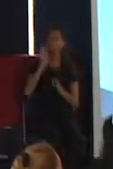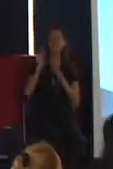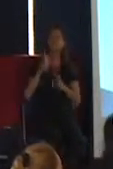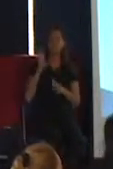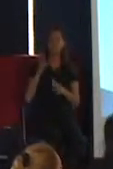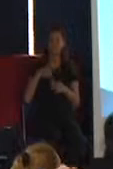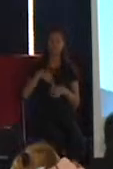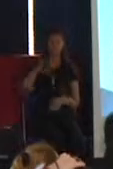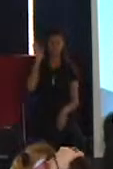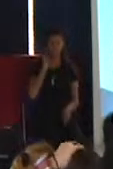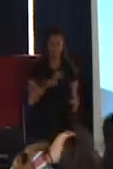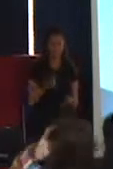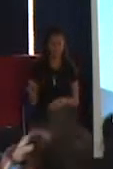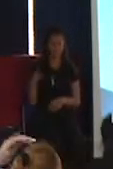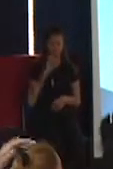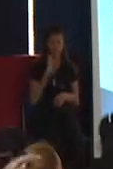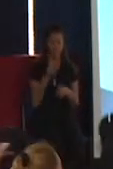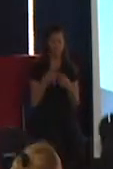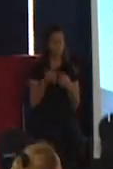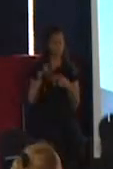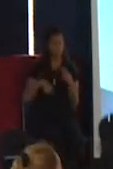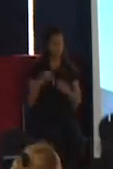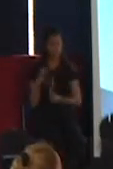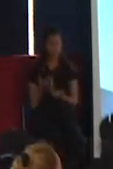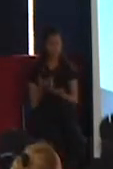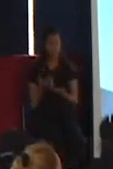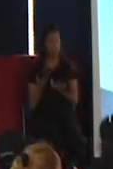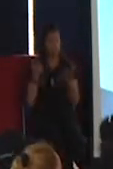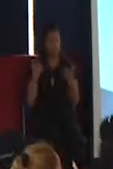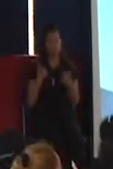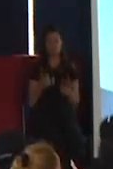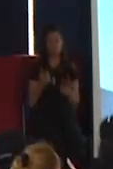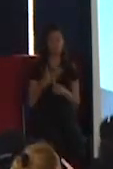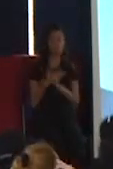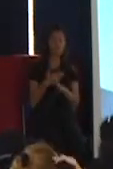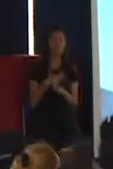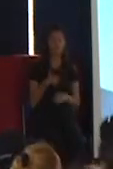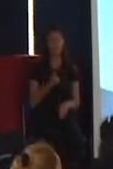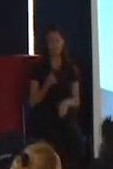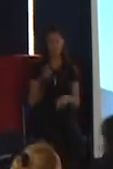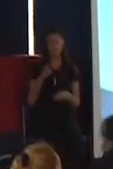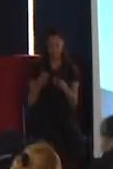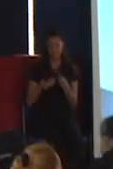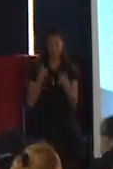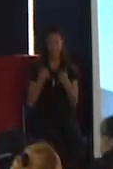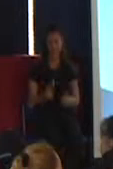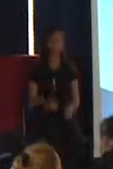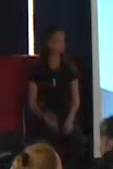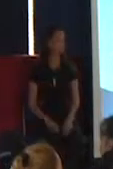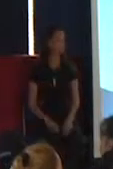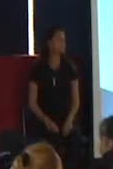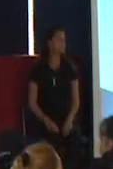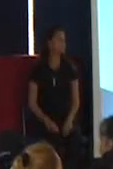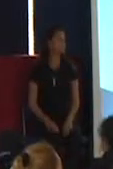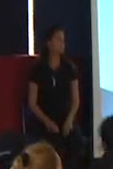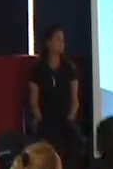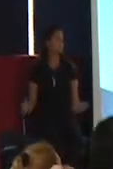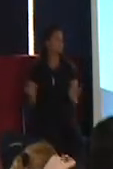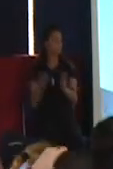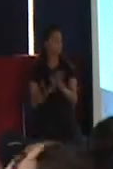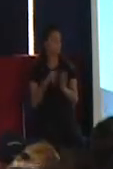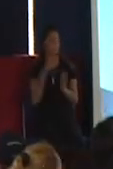ley. Pero hay que hacer las cosas bien, no a medias, ¿sí? A eso es lo que se refiere